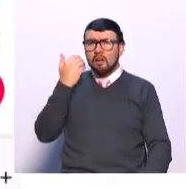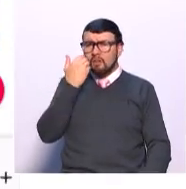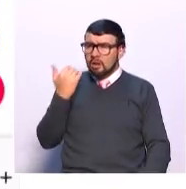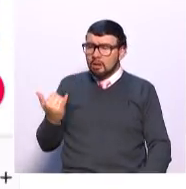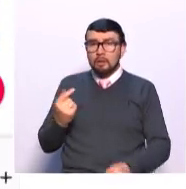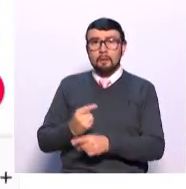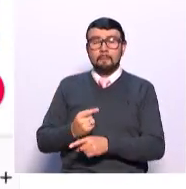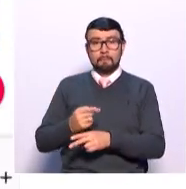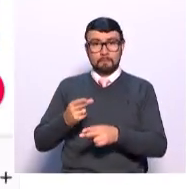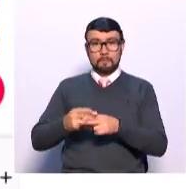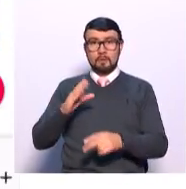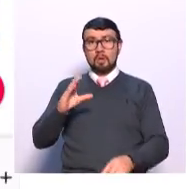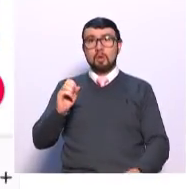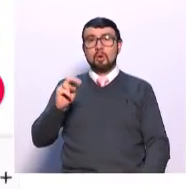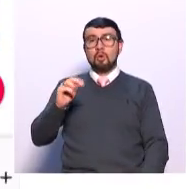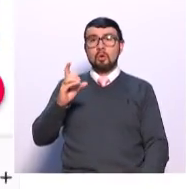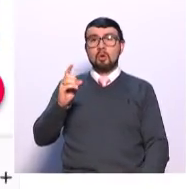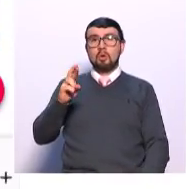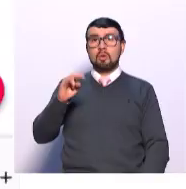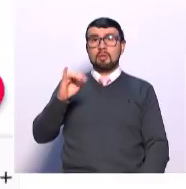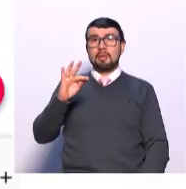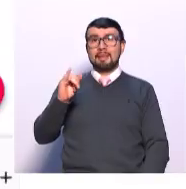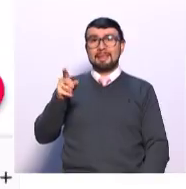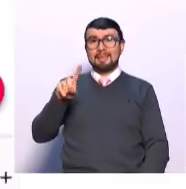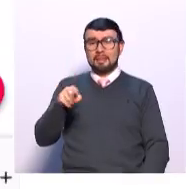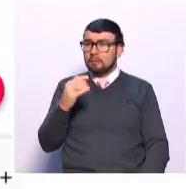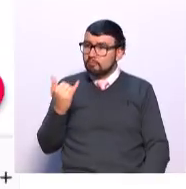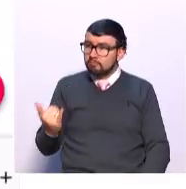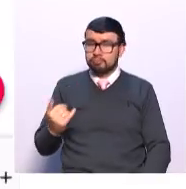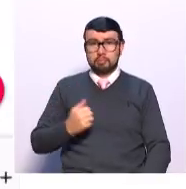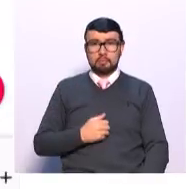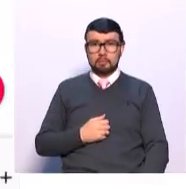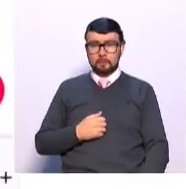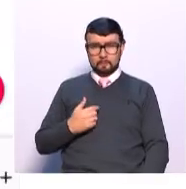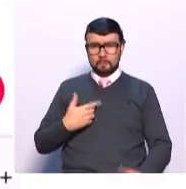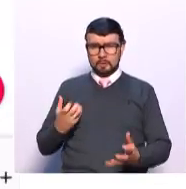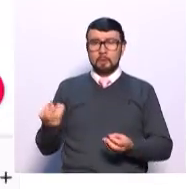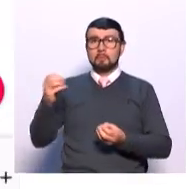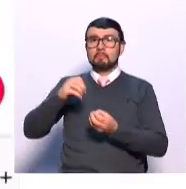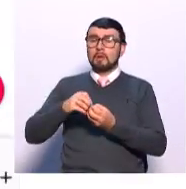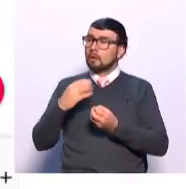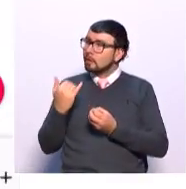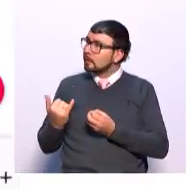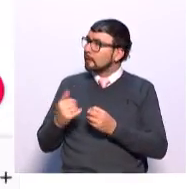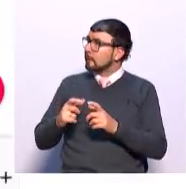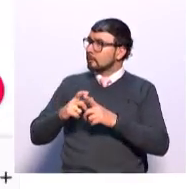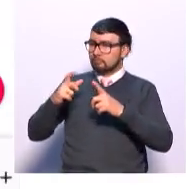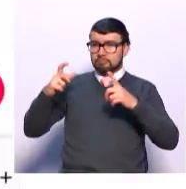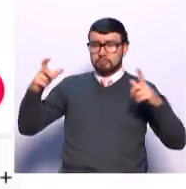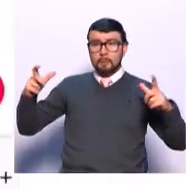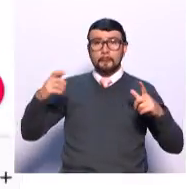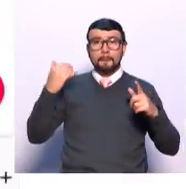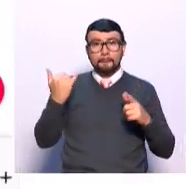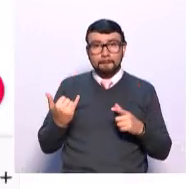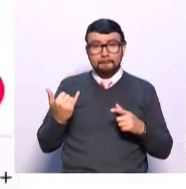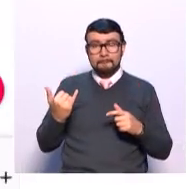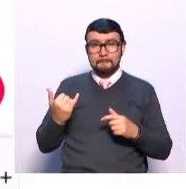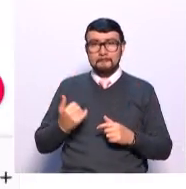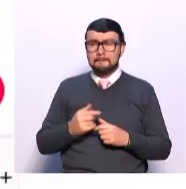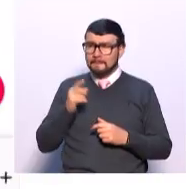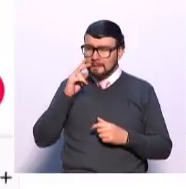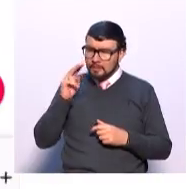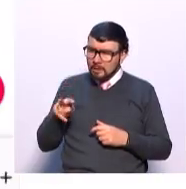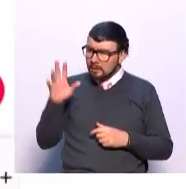llama condritis y la condritis y voy a ampliar esta imagen que ustedes la puedan visualizar bien